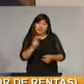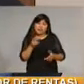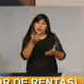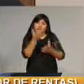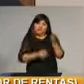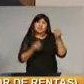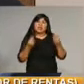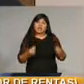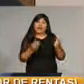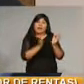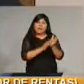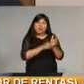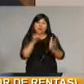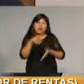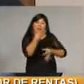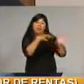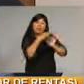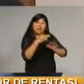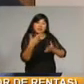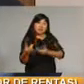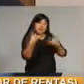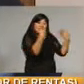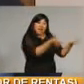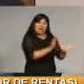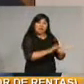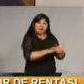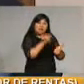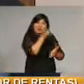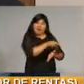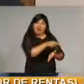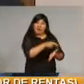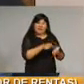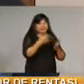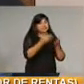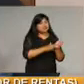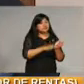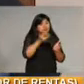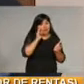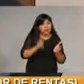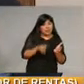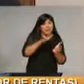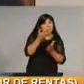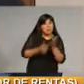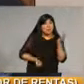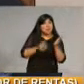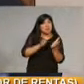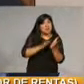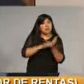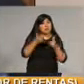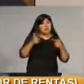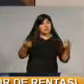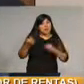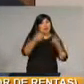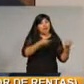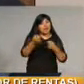por sus operaciones eso también son infracciones que los contribuyentes a veces comete y son detectados por la dirección o no